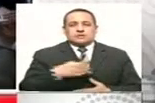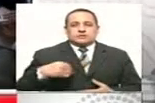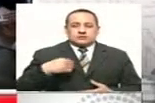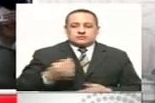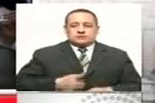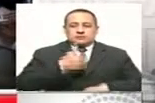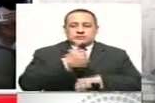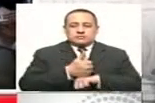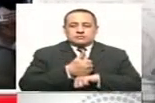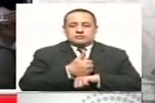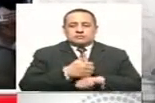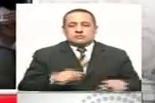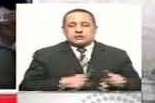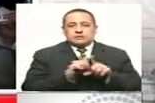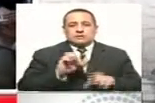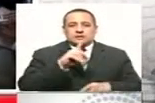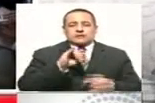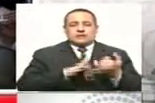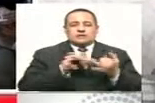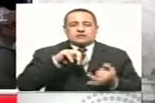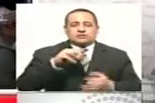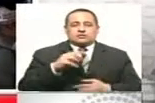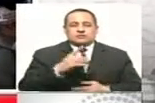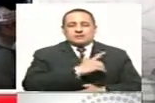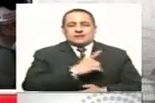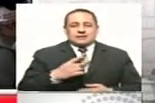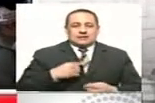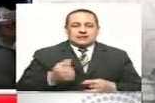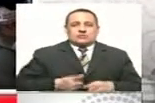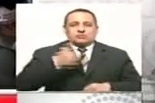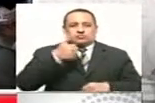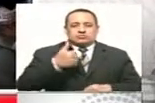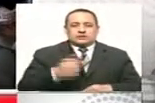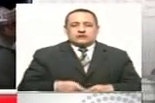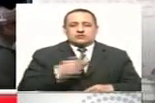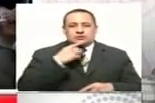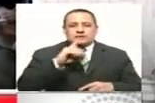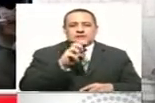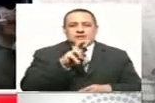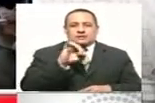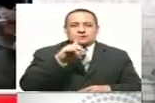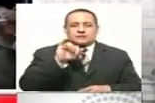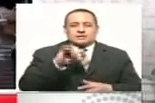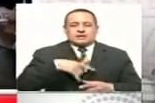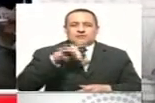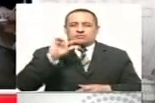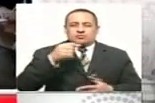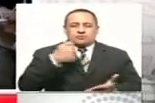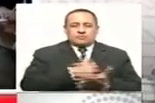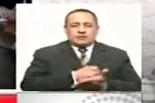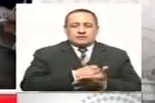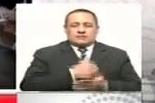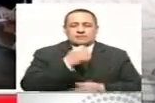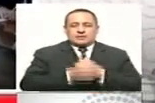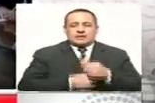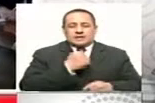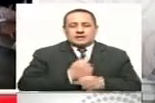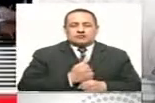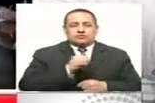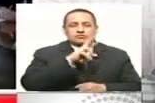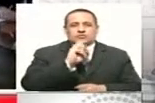ministro. Edson Delgado, gerente general de Devida. La menor asignación para el año